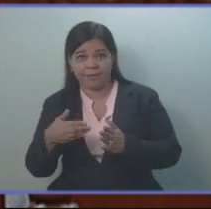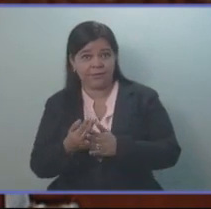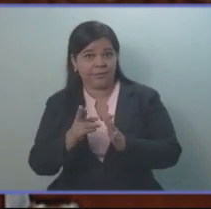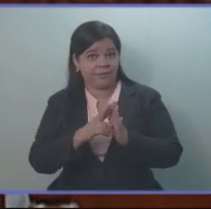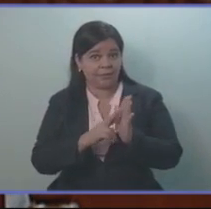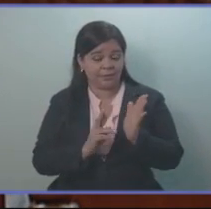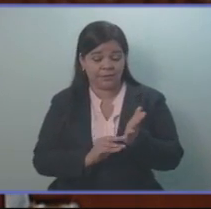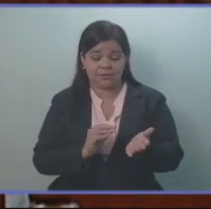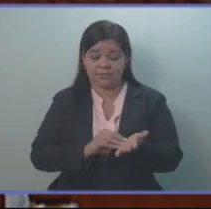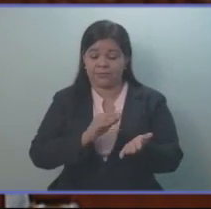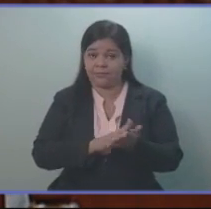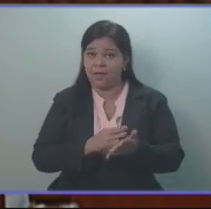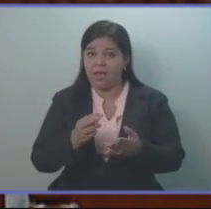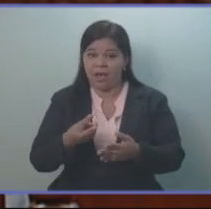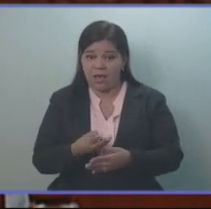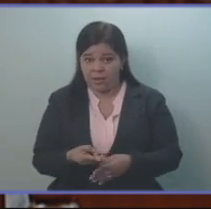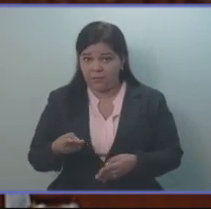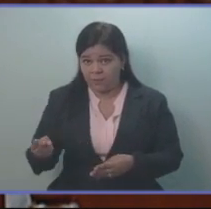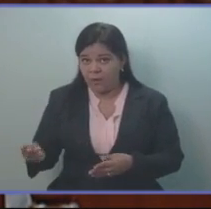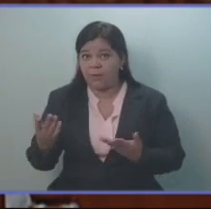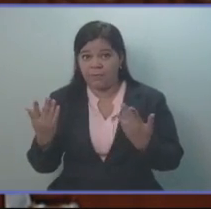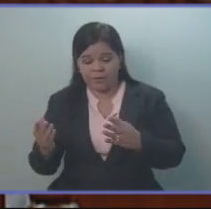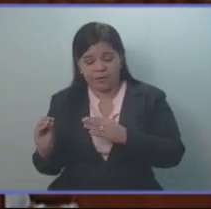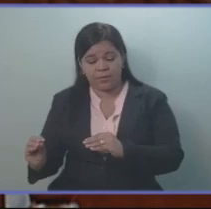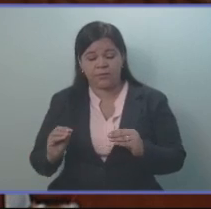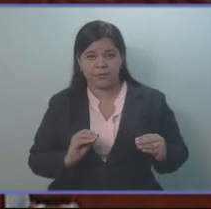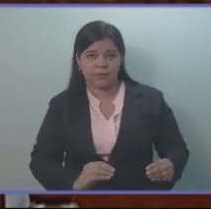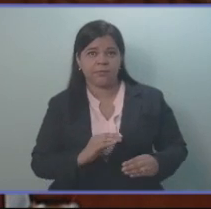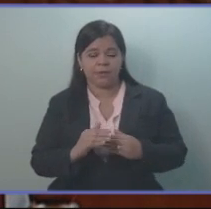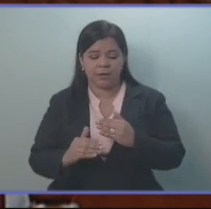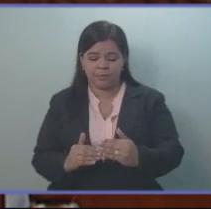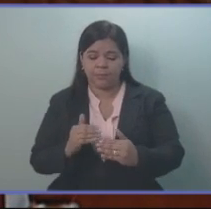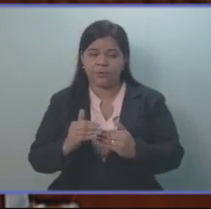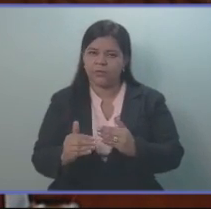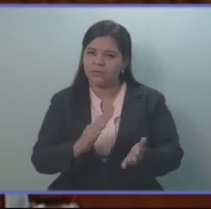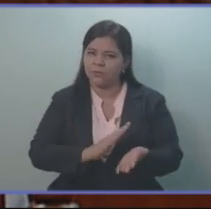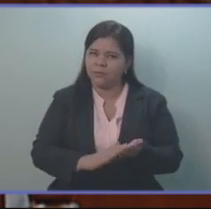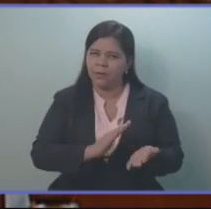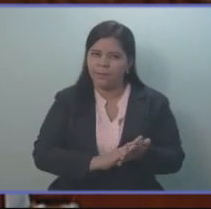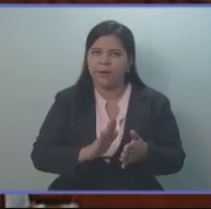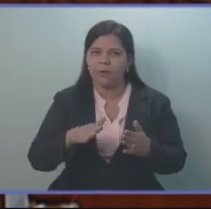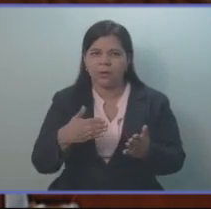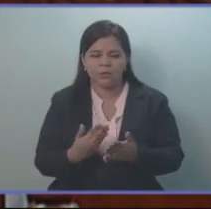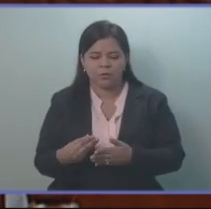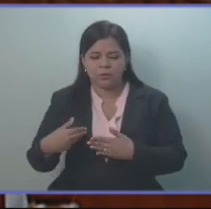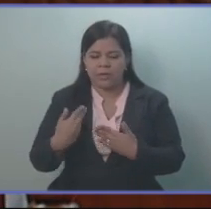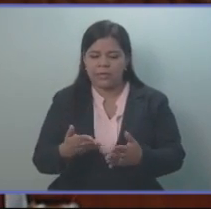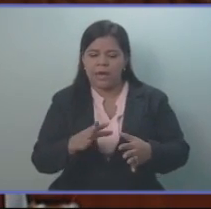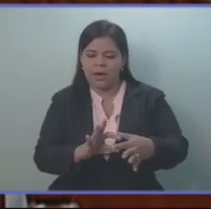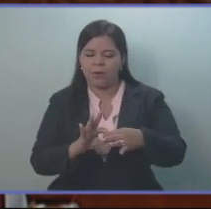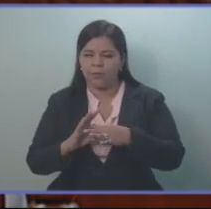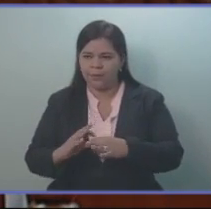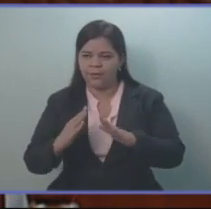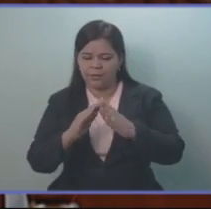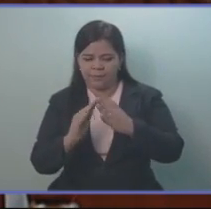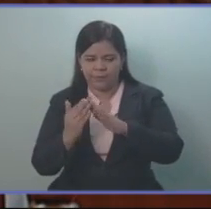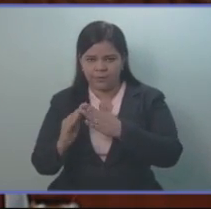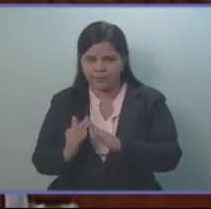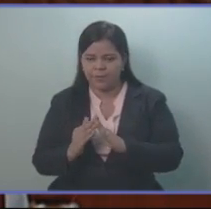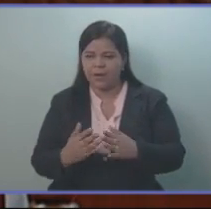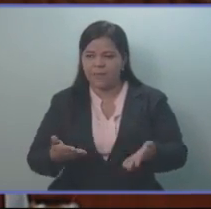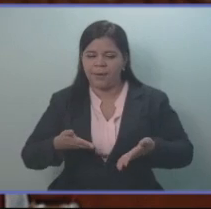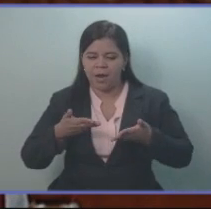requisitos establecidos en el manual para ejecución autogestionaria del financiamiento otorgado a las cooperativas de vivienda por ayuda mutua